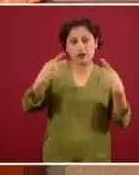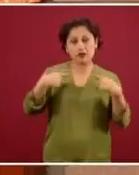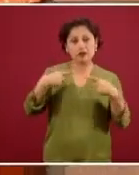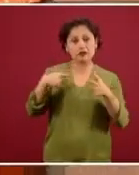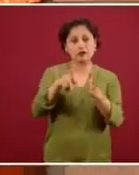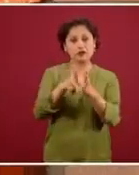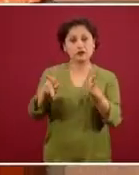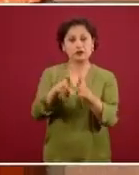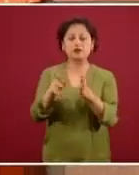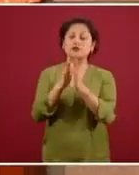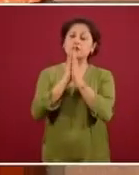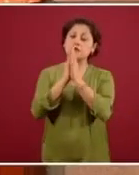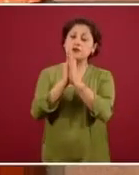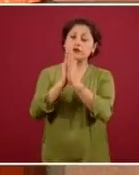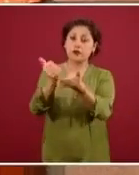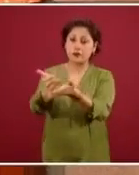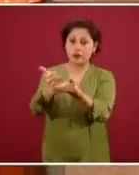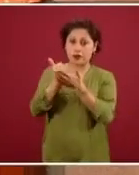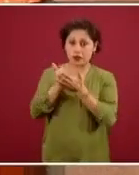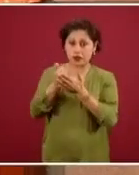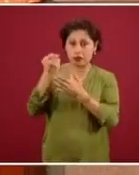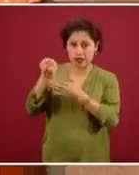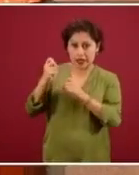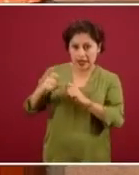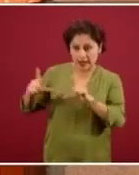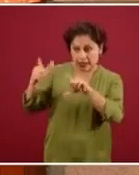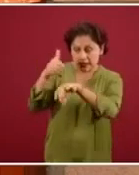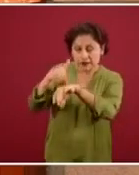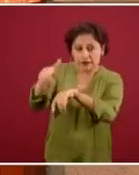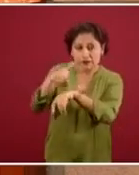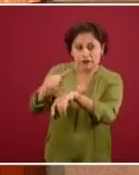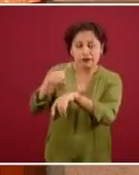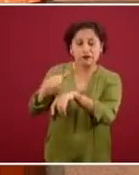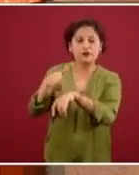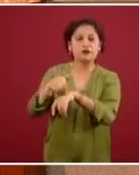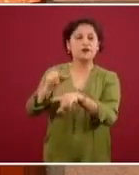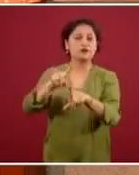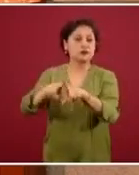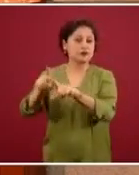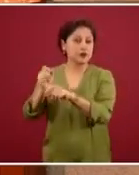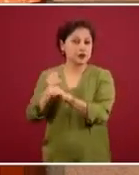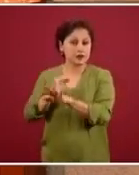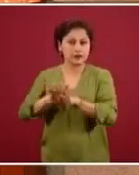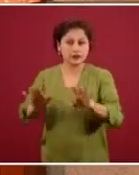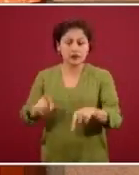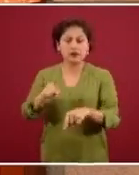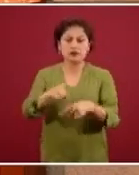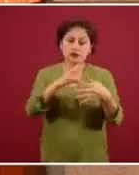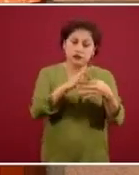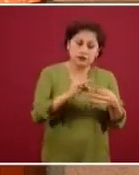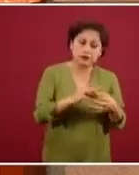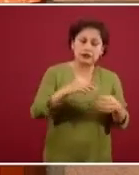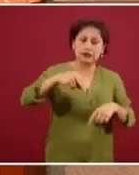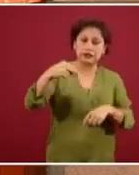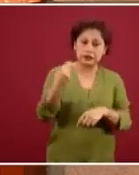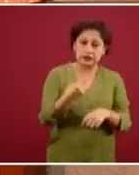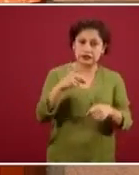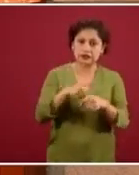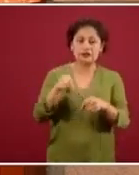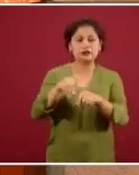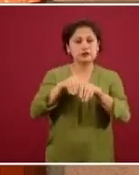que propaguen o ayuden a propagar la necesidad que tenemos de la donación de sangre en este y en todo